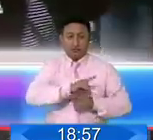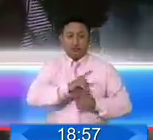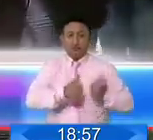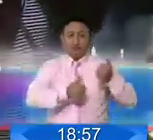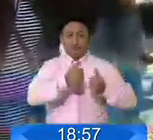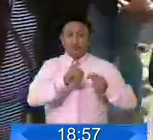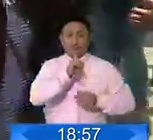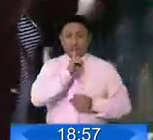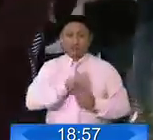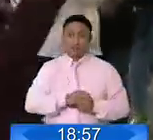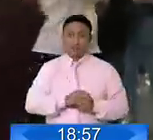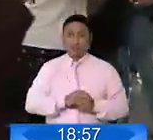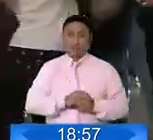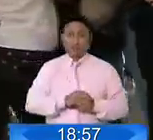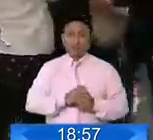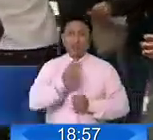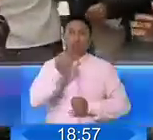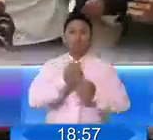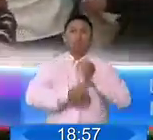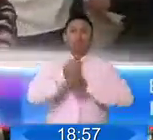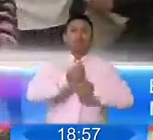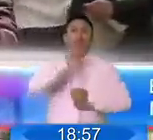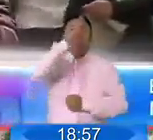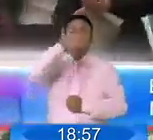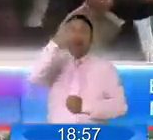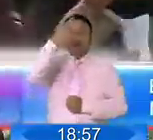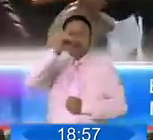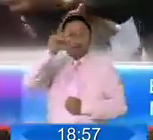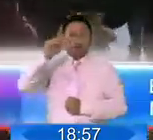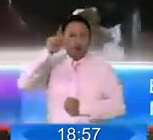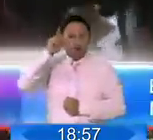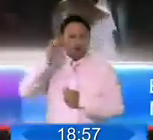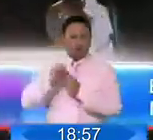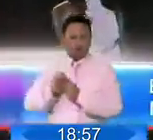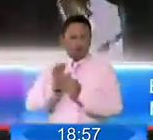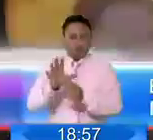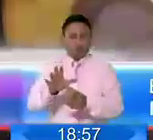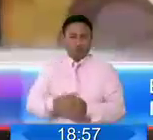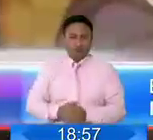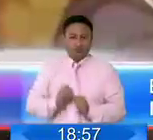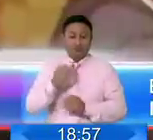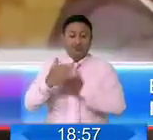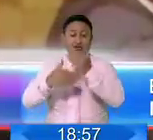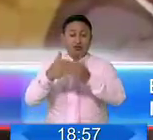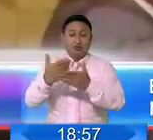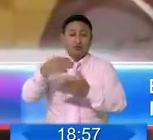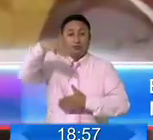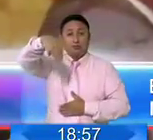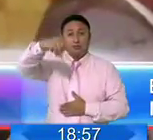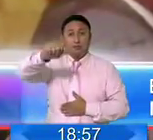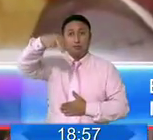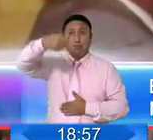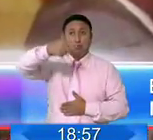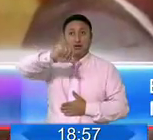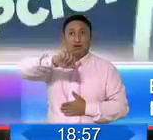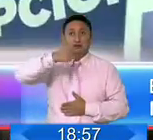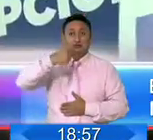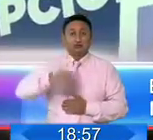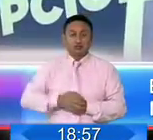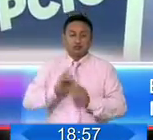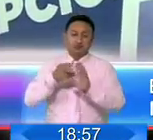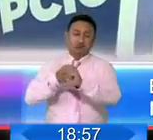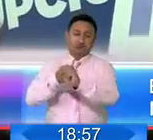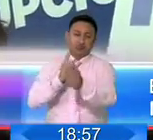campaña. El audio se filtró a finales del 2017 y fue lo que dio paso días después a que Mangas presente su dimisión del